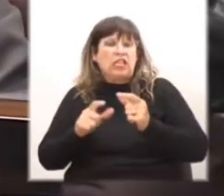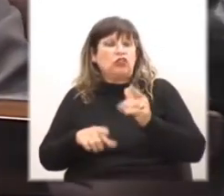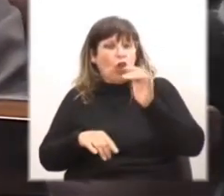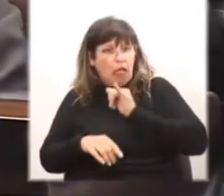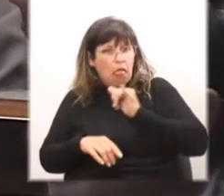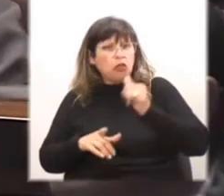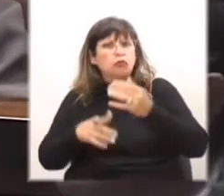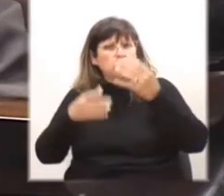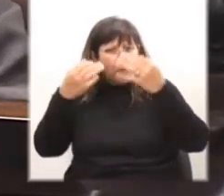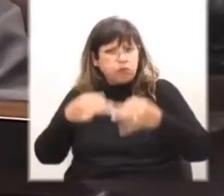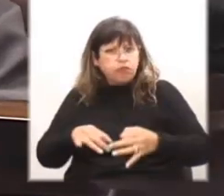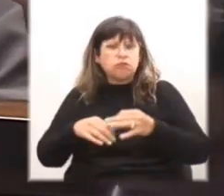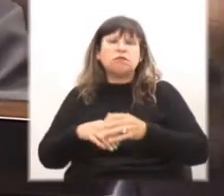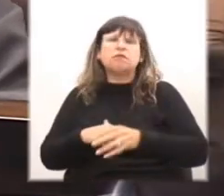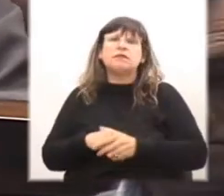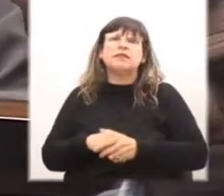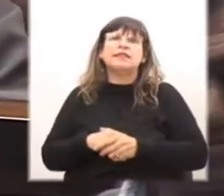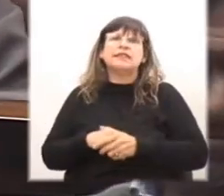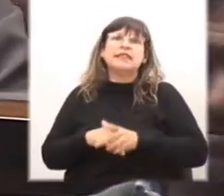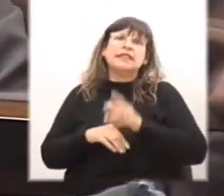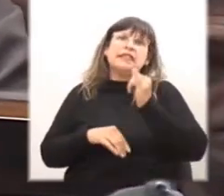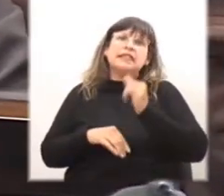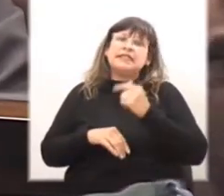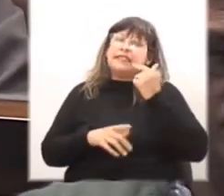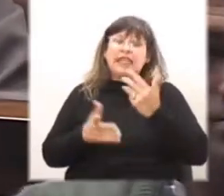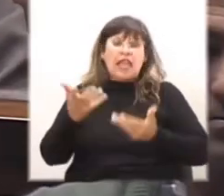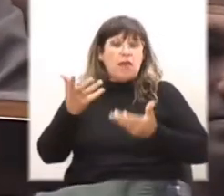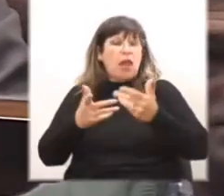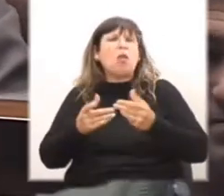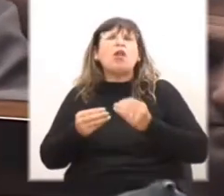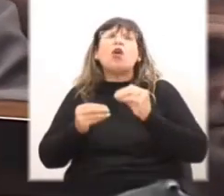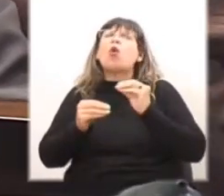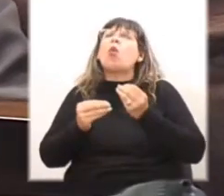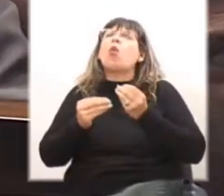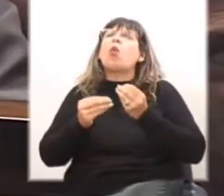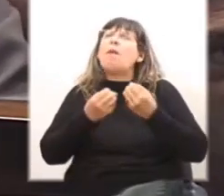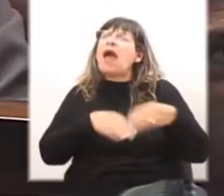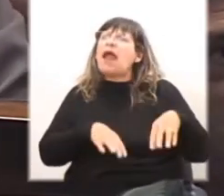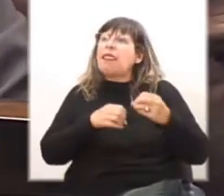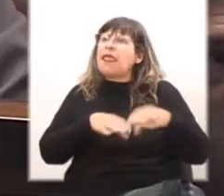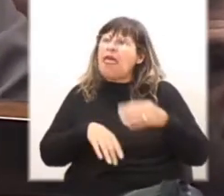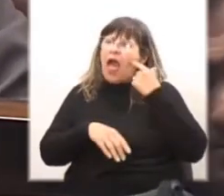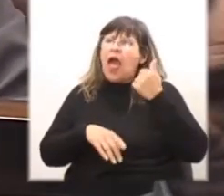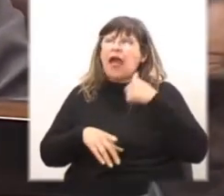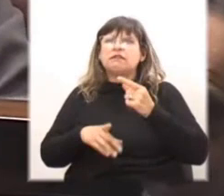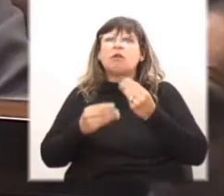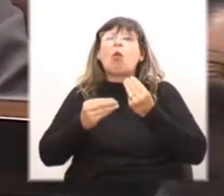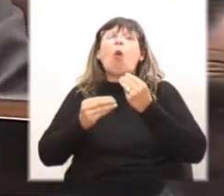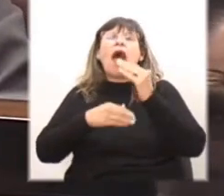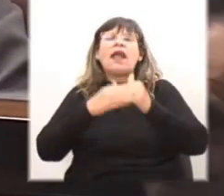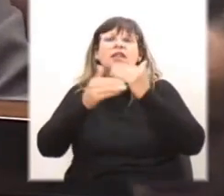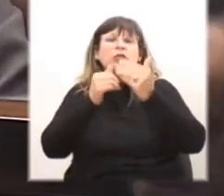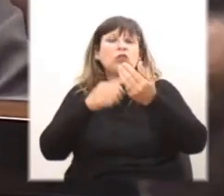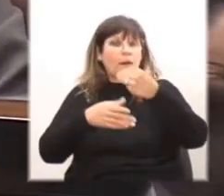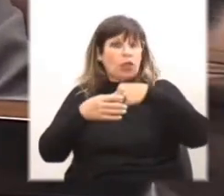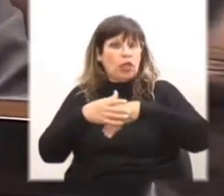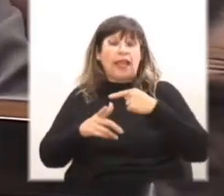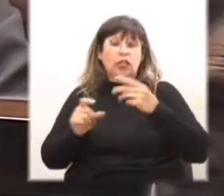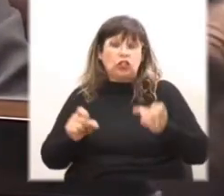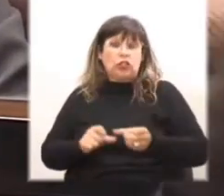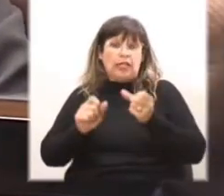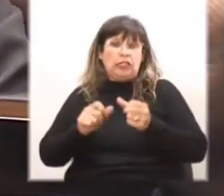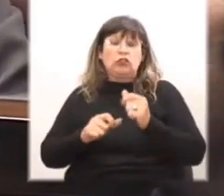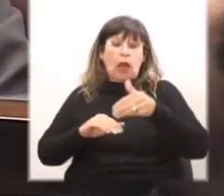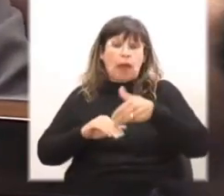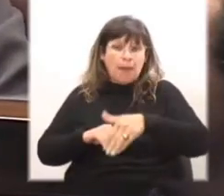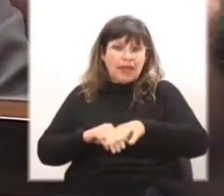denuncia correspondiente, si se evaluaron las pérdidas, qué procedimiento interno se generó a partir